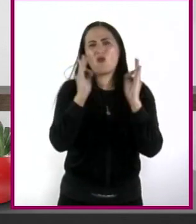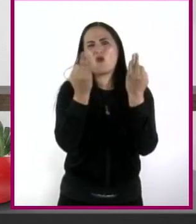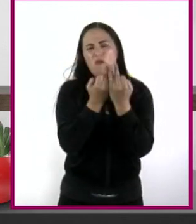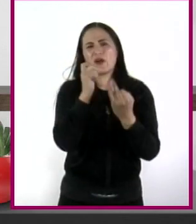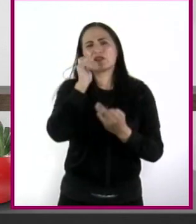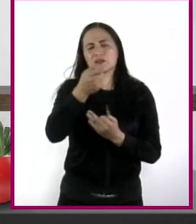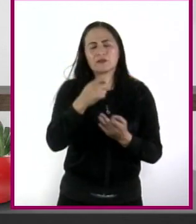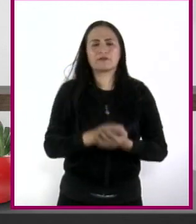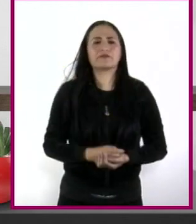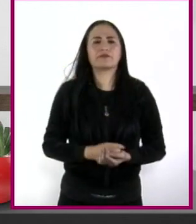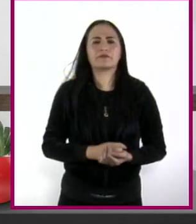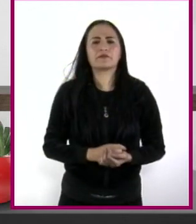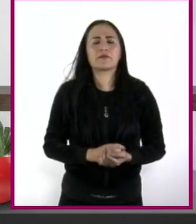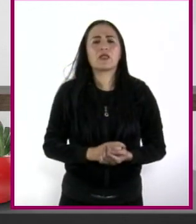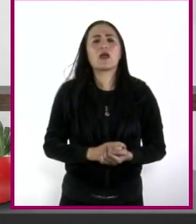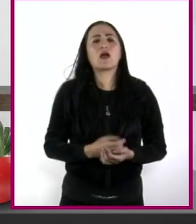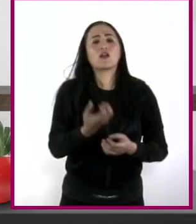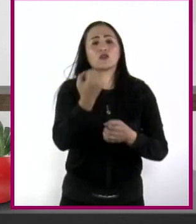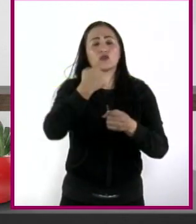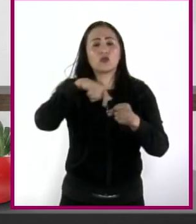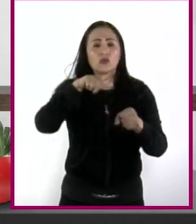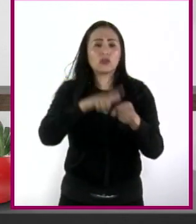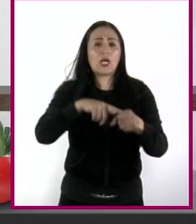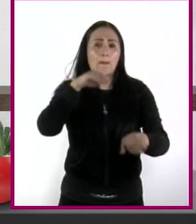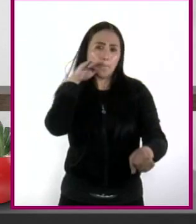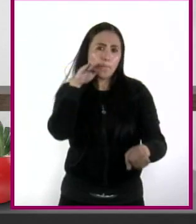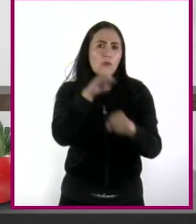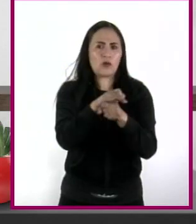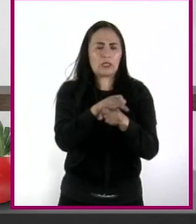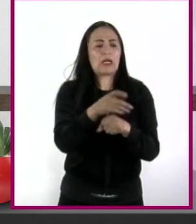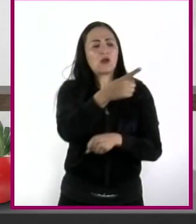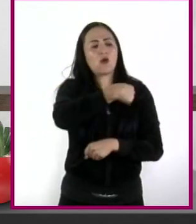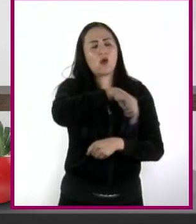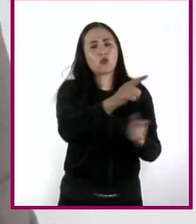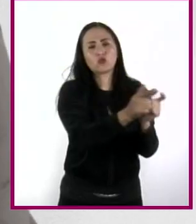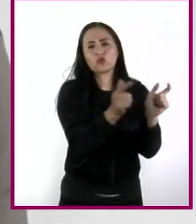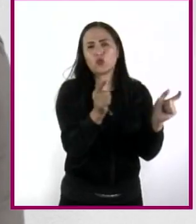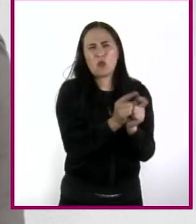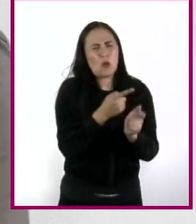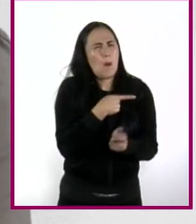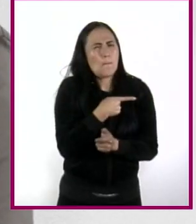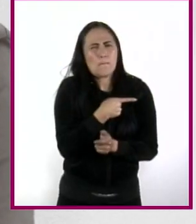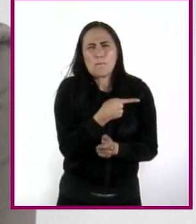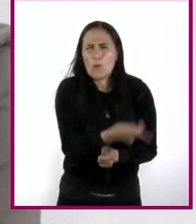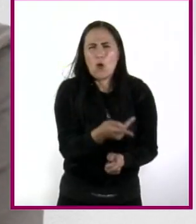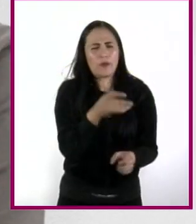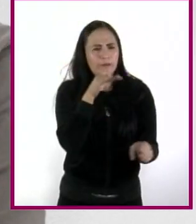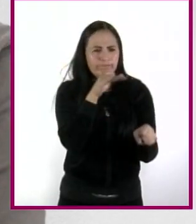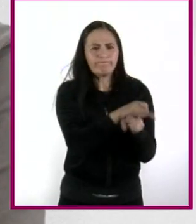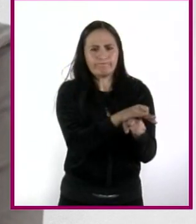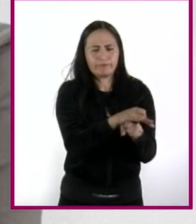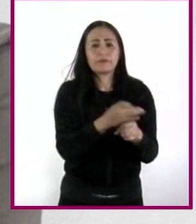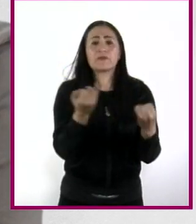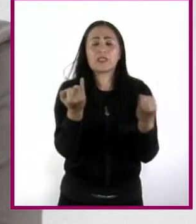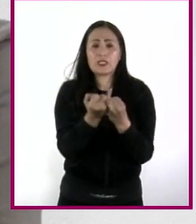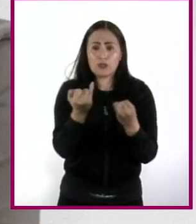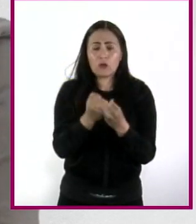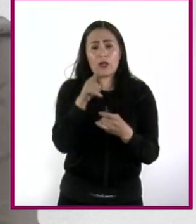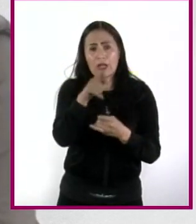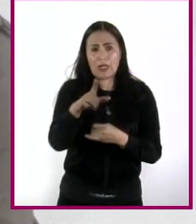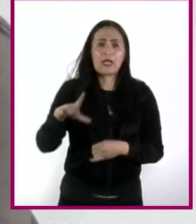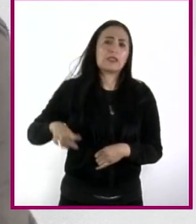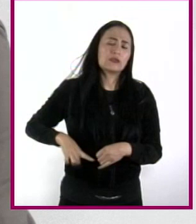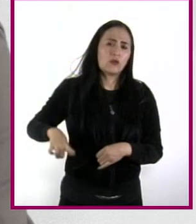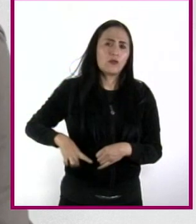caracteriza porque su proteccionismo social se limitó a las clases más pobres y desprotegidas. Otra de las variantes del Estado benefactor es el